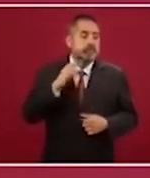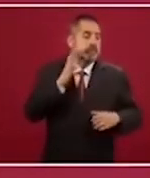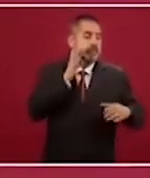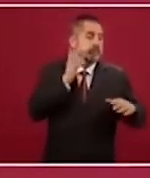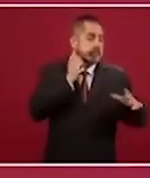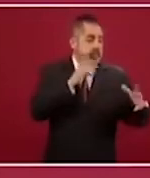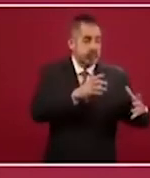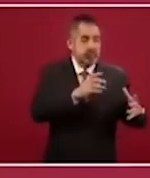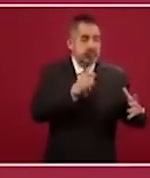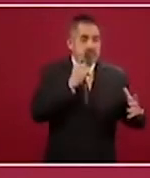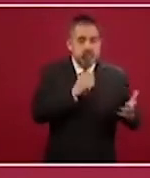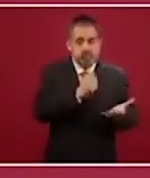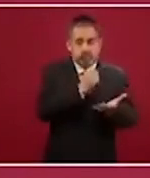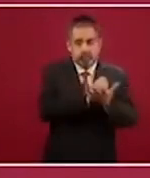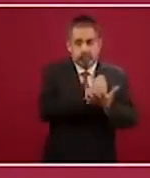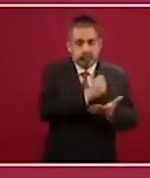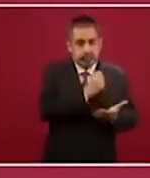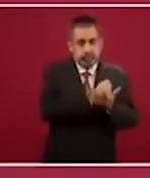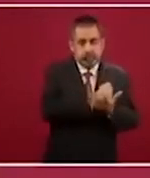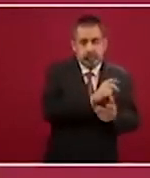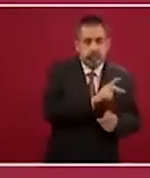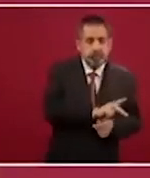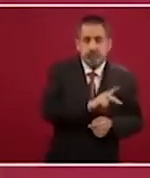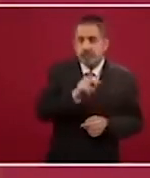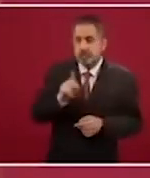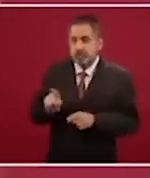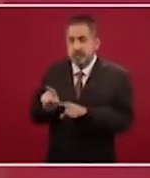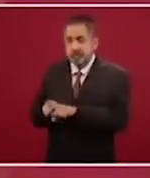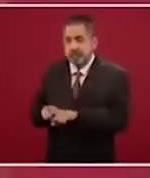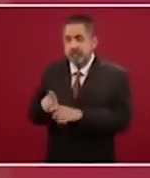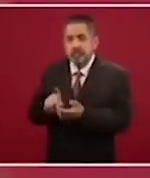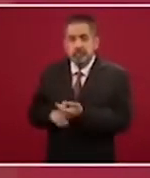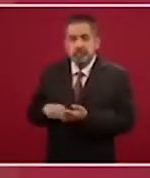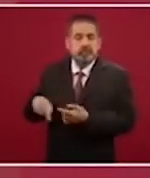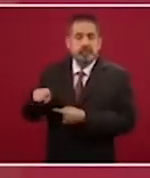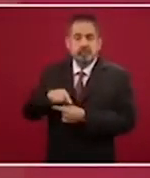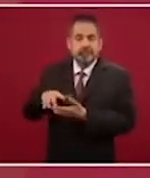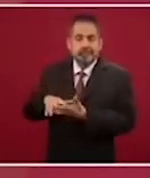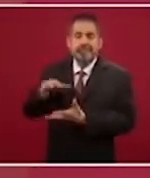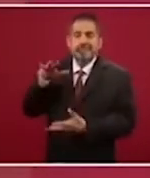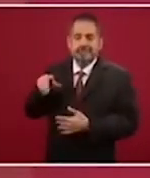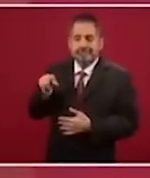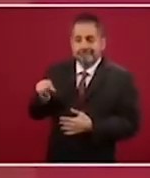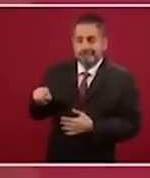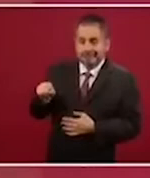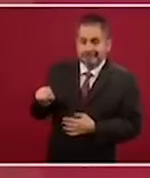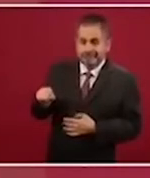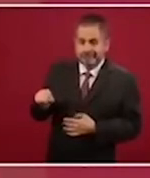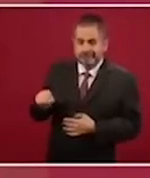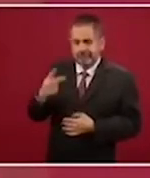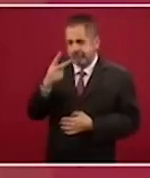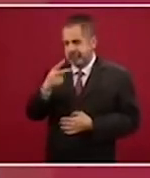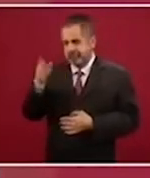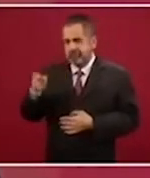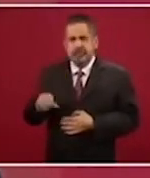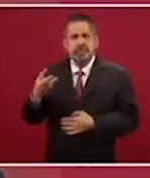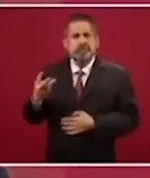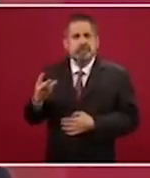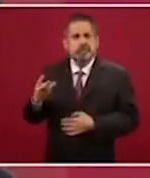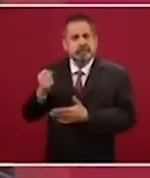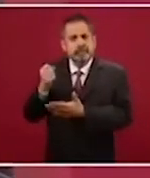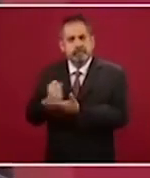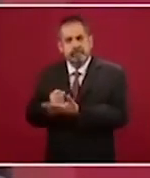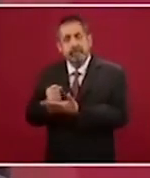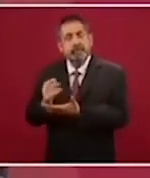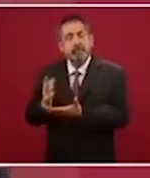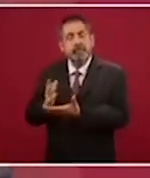se comportan igual en el Senado, tendrían mayoría, las dos terceras partes, y